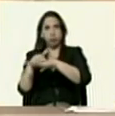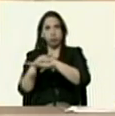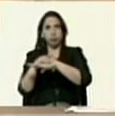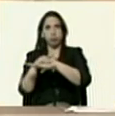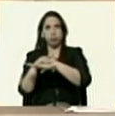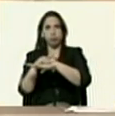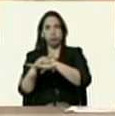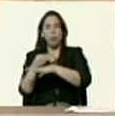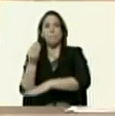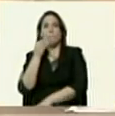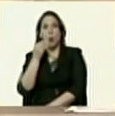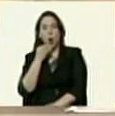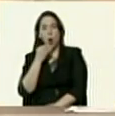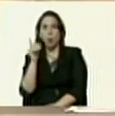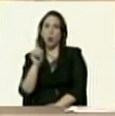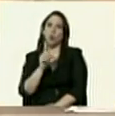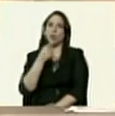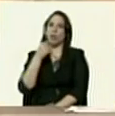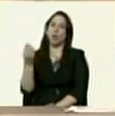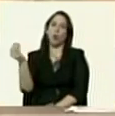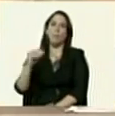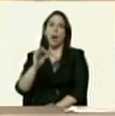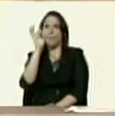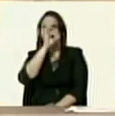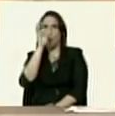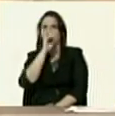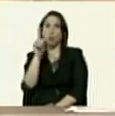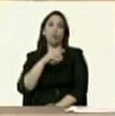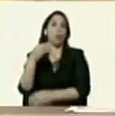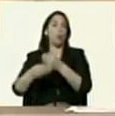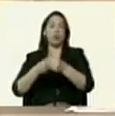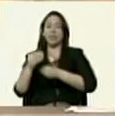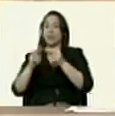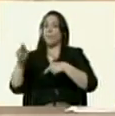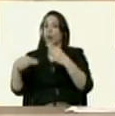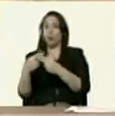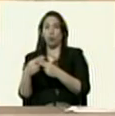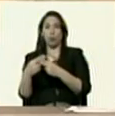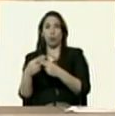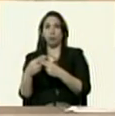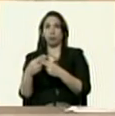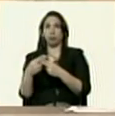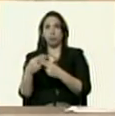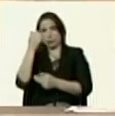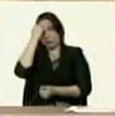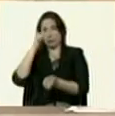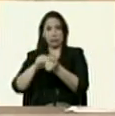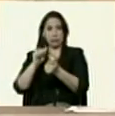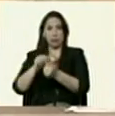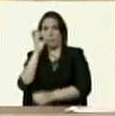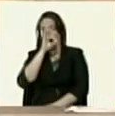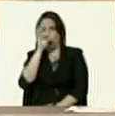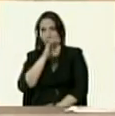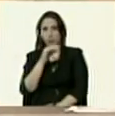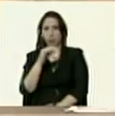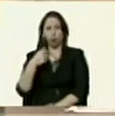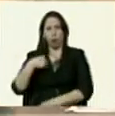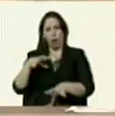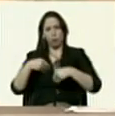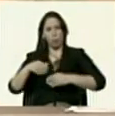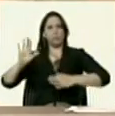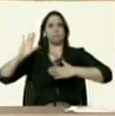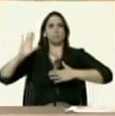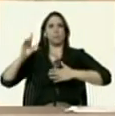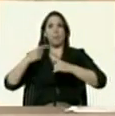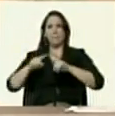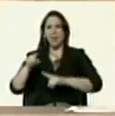ni Porky, está bien. Iván Duque, no lo voy a hacer más nunca, ni imbécil ni Porky, está bien, lo asumo. Pero